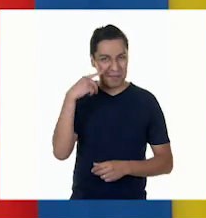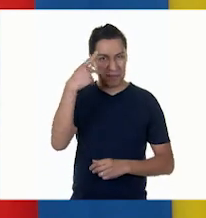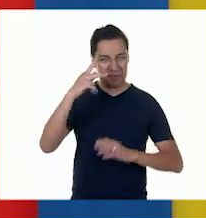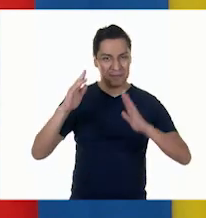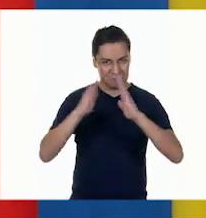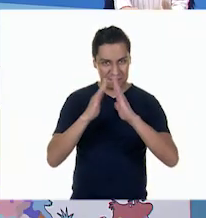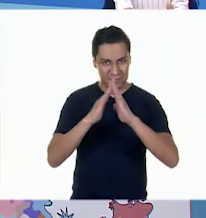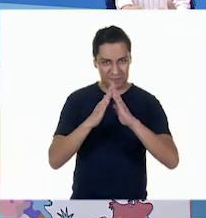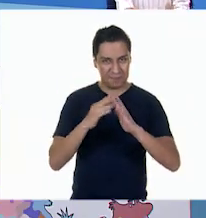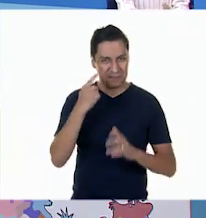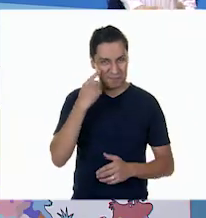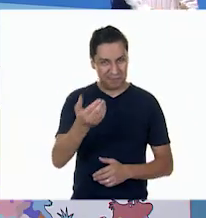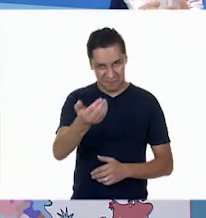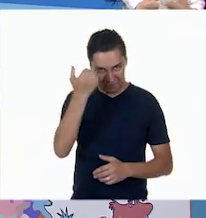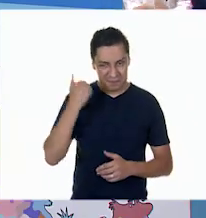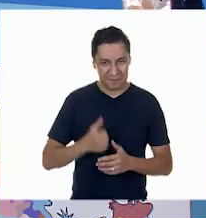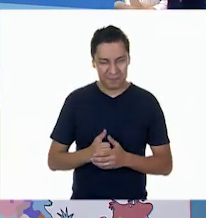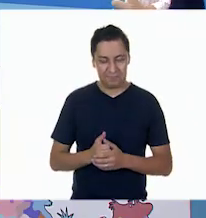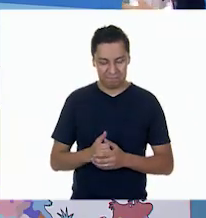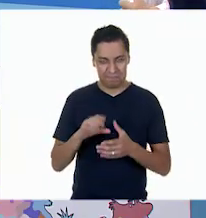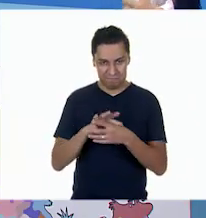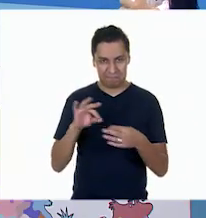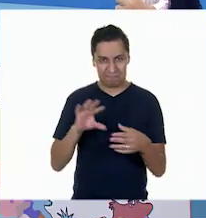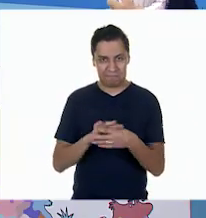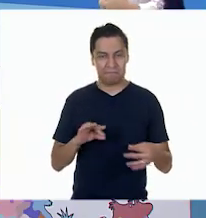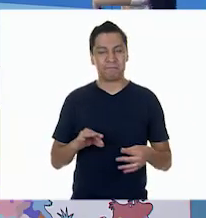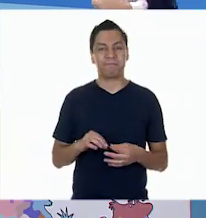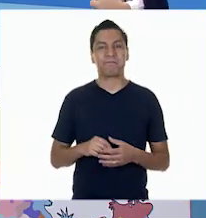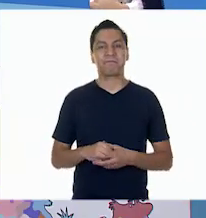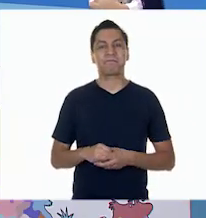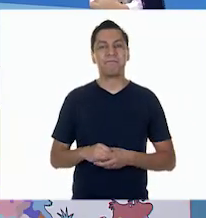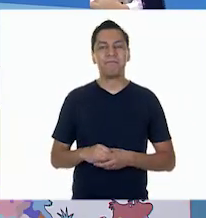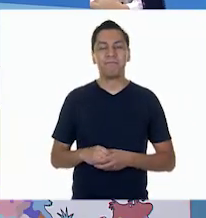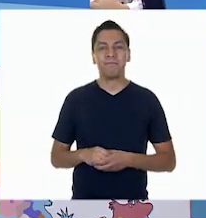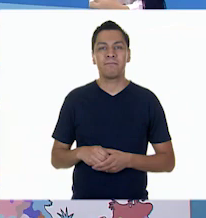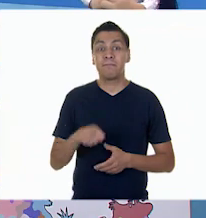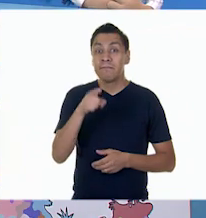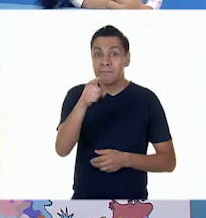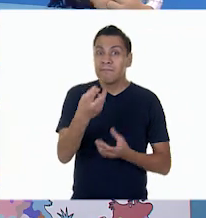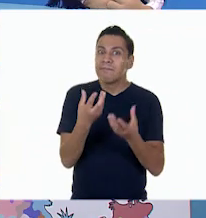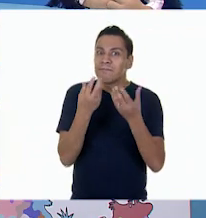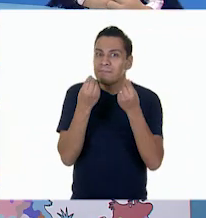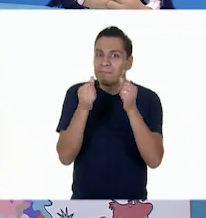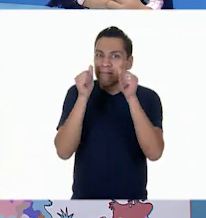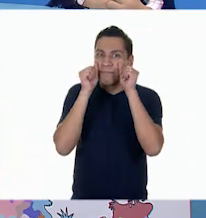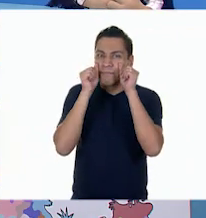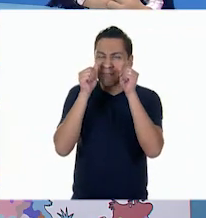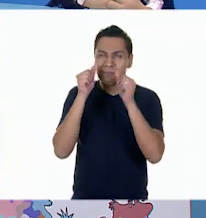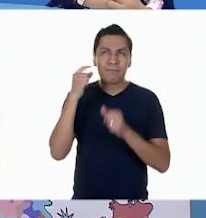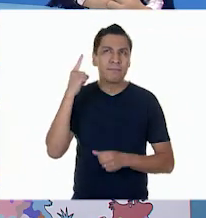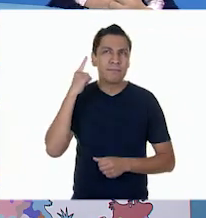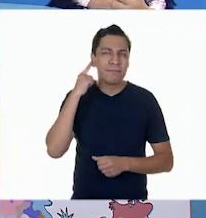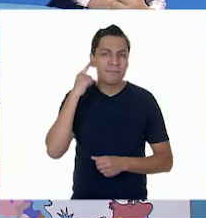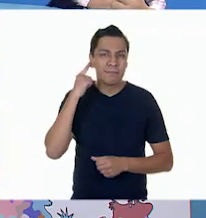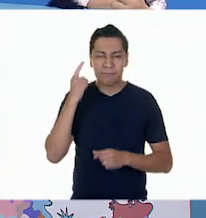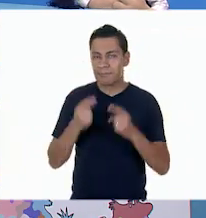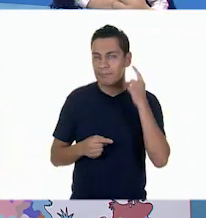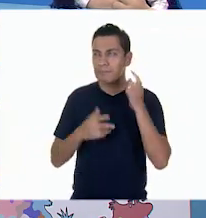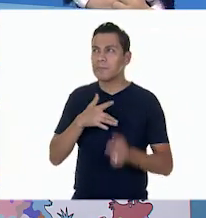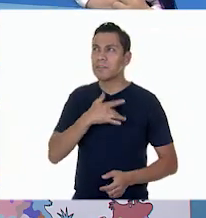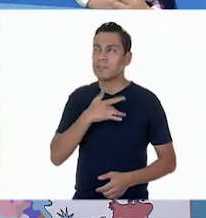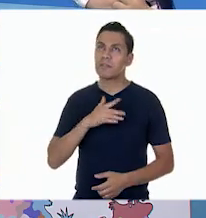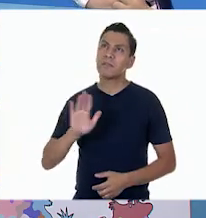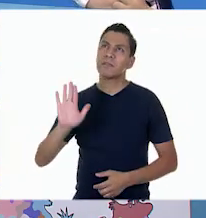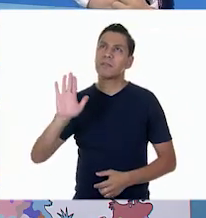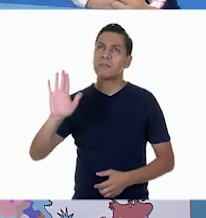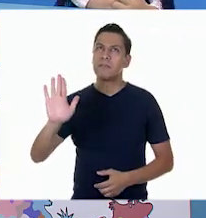maestra. Perfecto. Se trata de lo siguiente. Van a prestar mucha atención a los sonidos que escuchen en su casa,